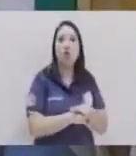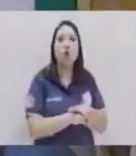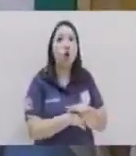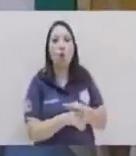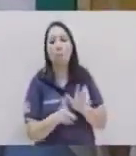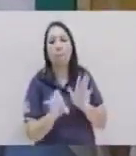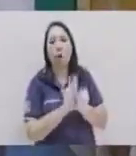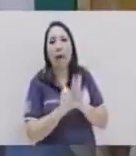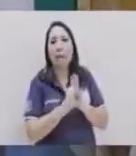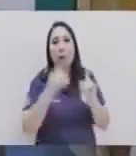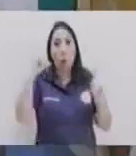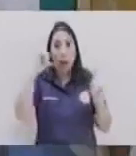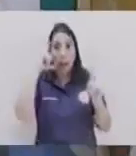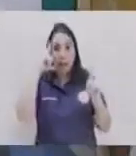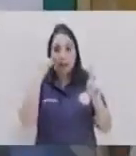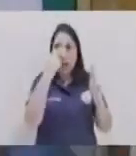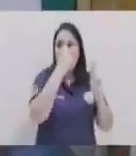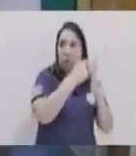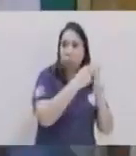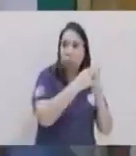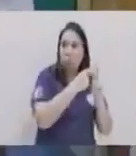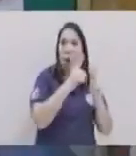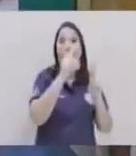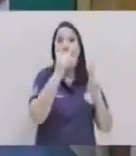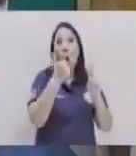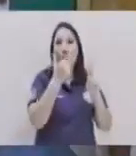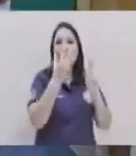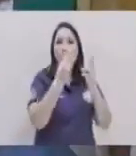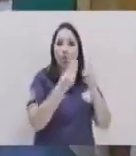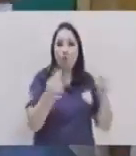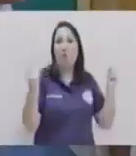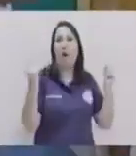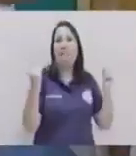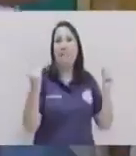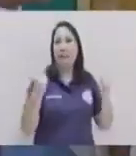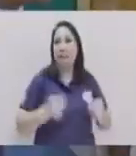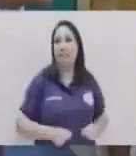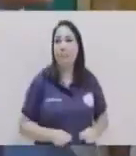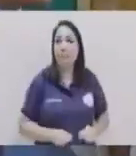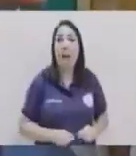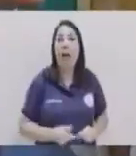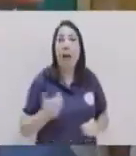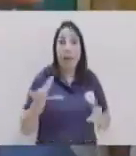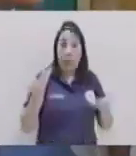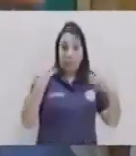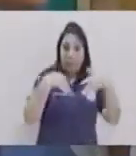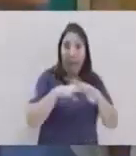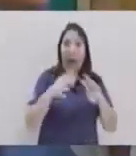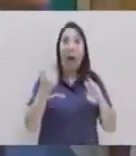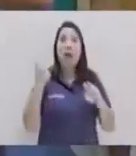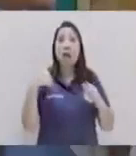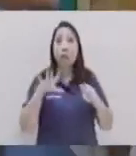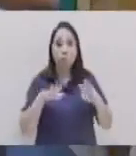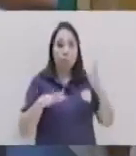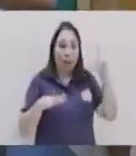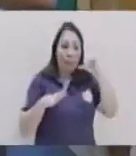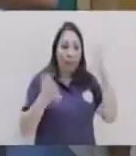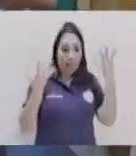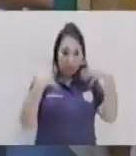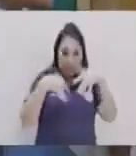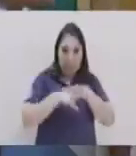color primario da como resultado el Un color complementario. secundario. Entonces, si mezclo azul con amarillo, me va a dar el